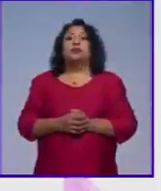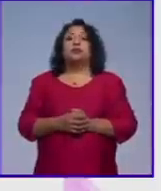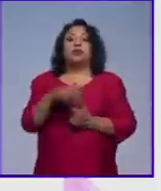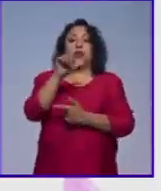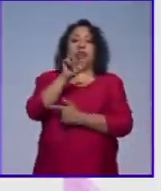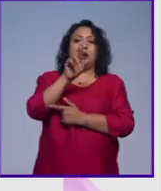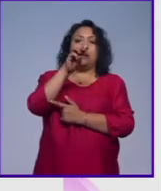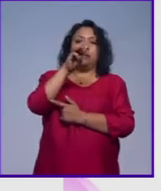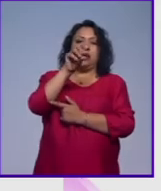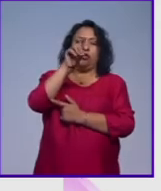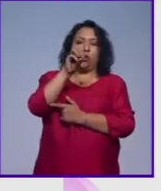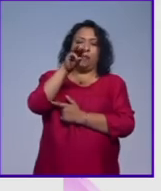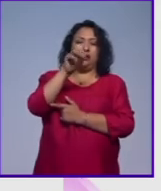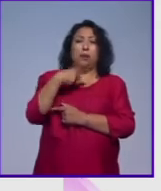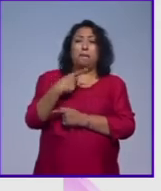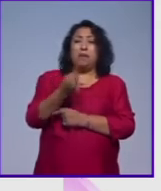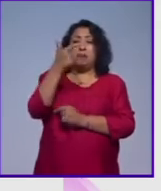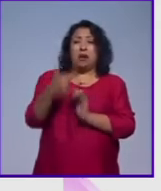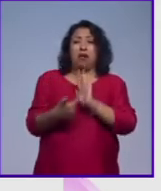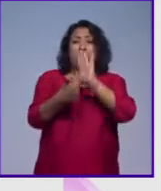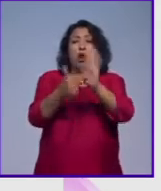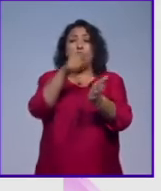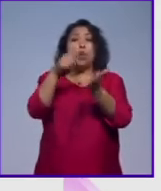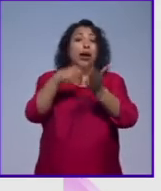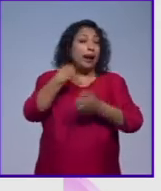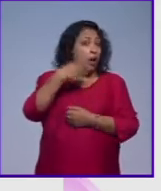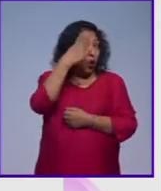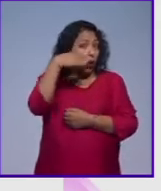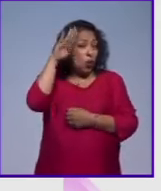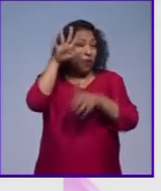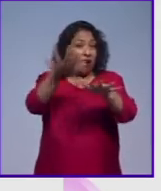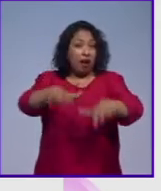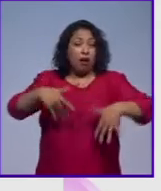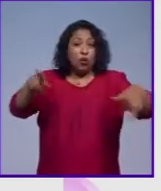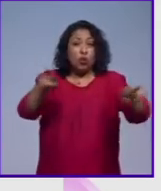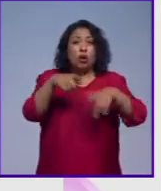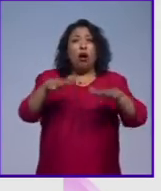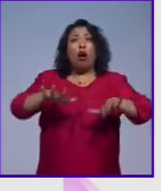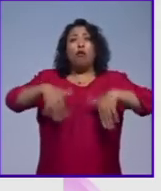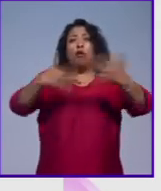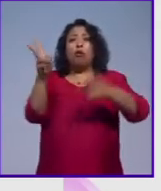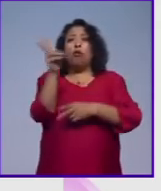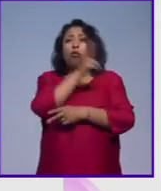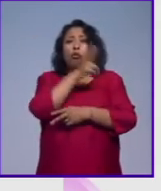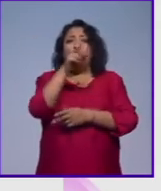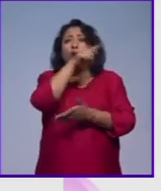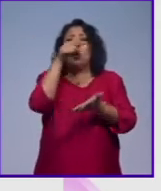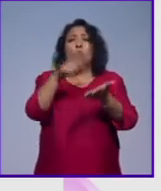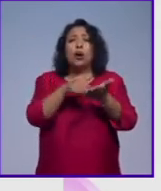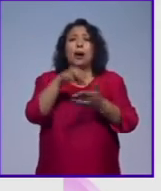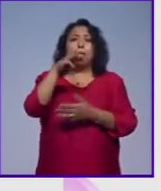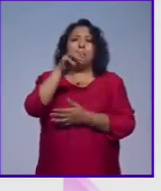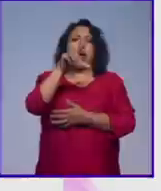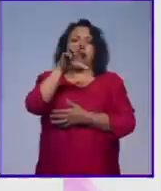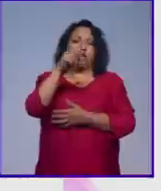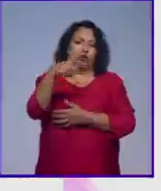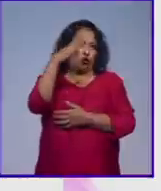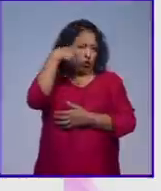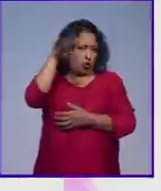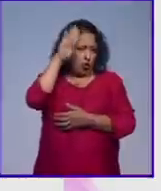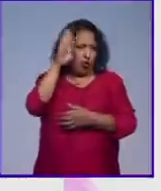Armando Manzanero se presentó por primera vez en Cuba en un concierto al aire libre en la famosa Vía del Malecón del